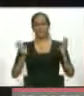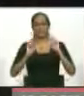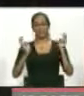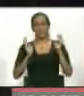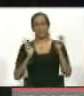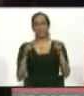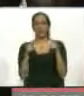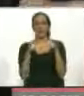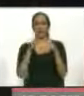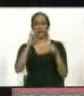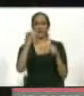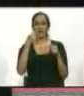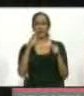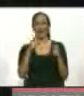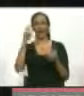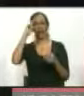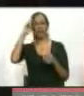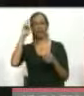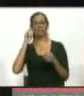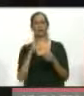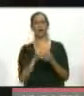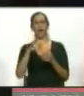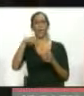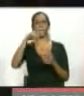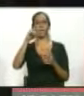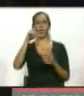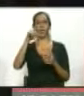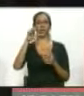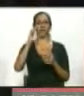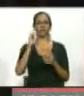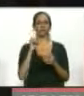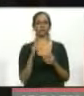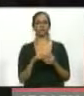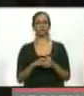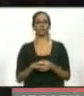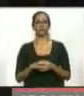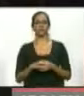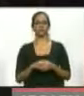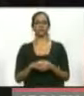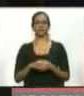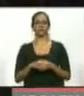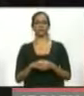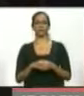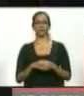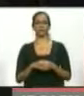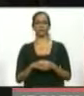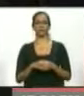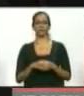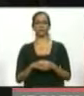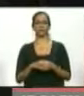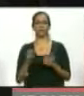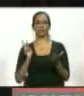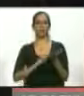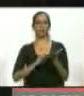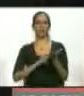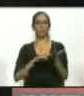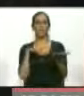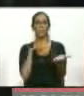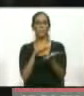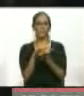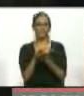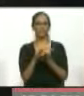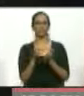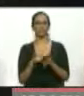equipo es una conducta de la razón patricia poleo de d ciertamente lo que está pasando con